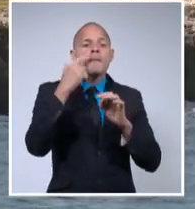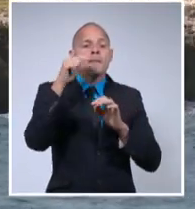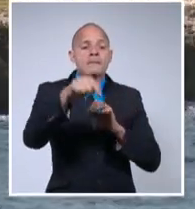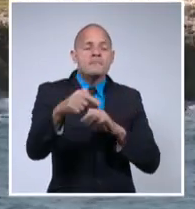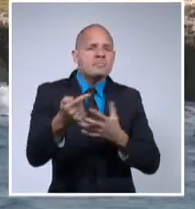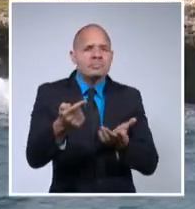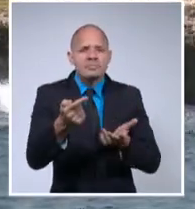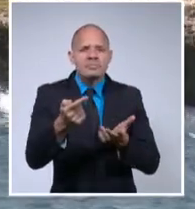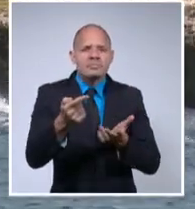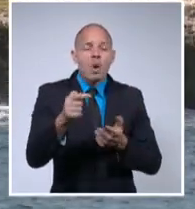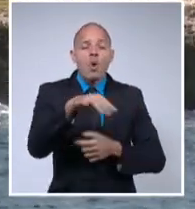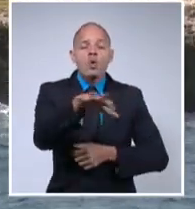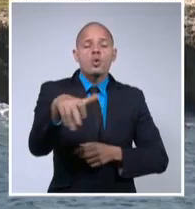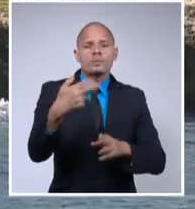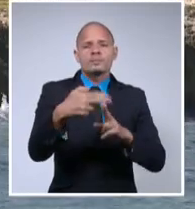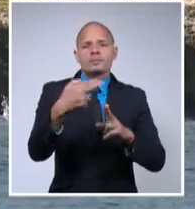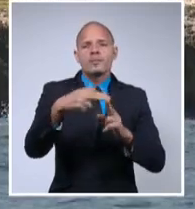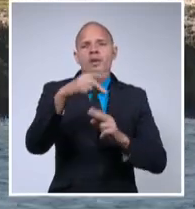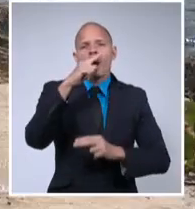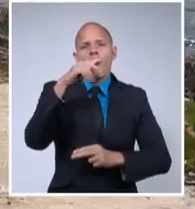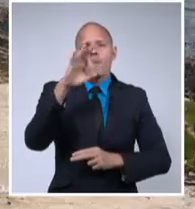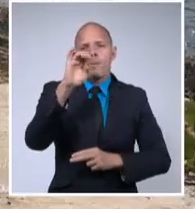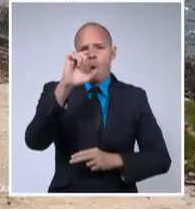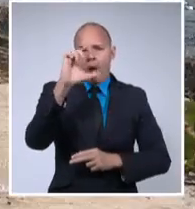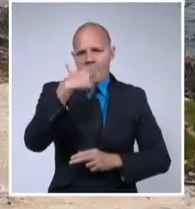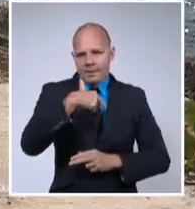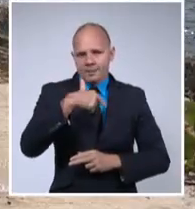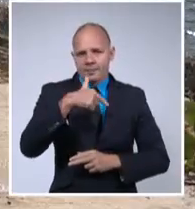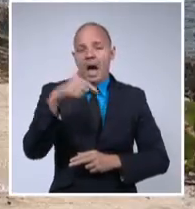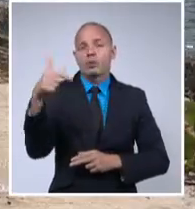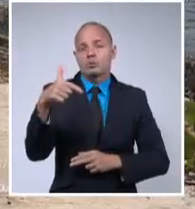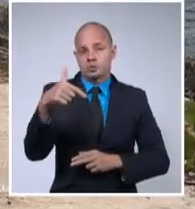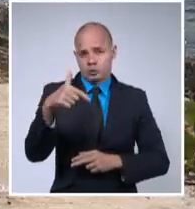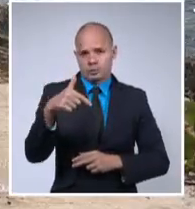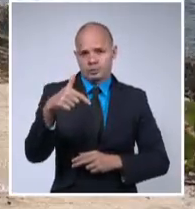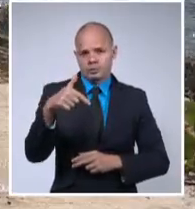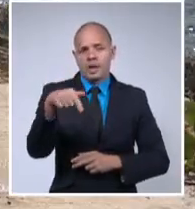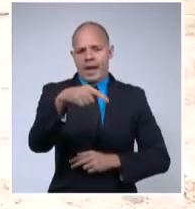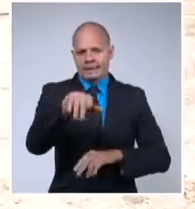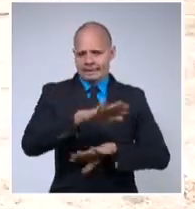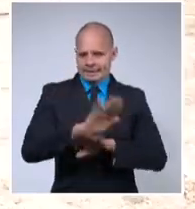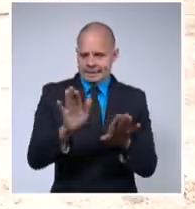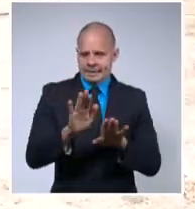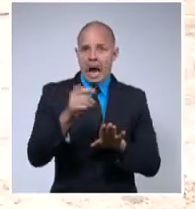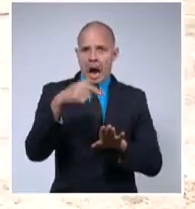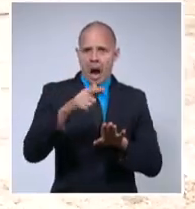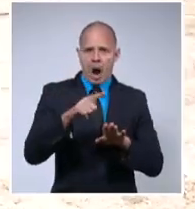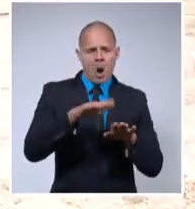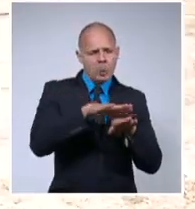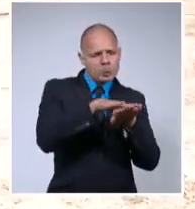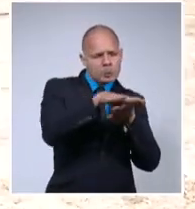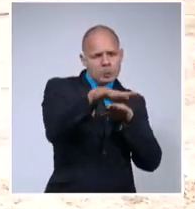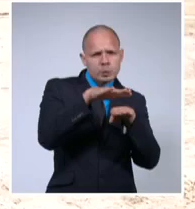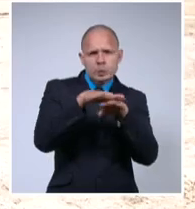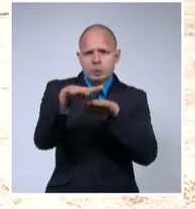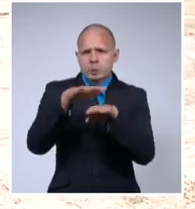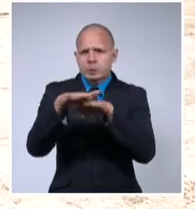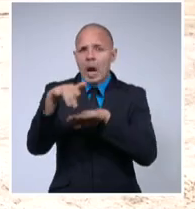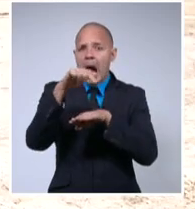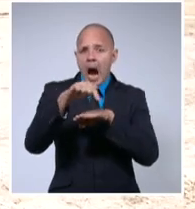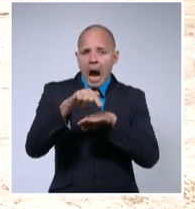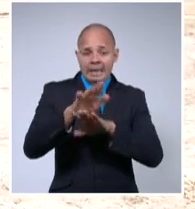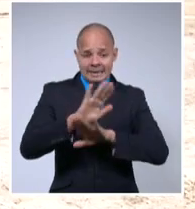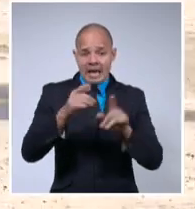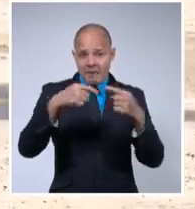Jaruco, capaz de asimilar equipos y productos con más de 60 toneladas de peso. Para